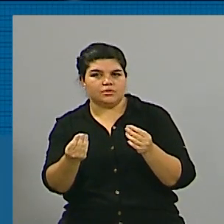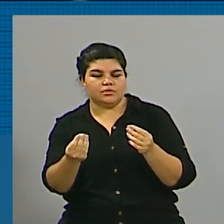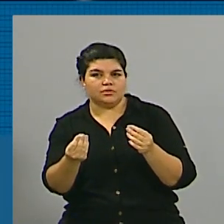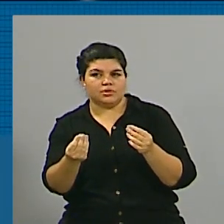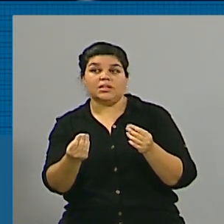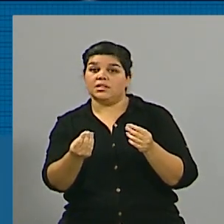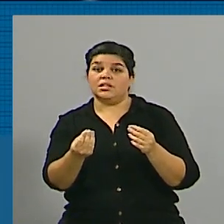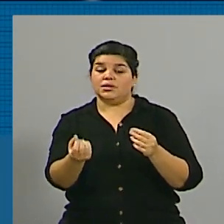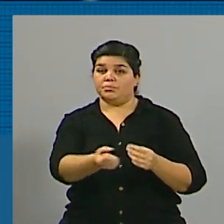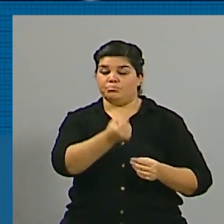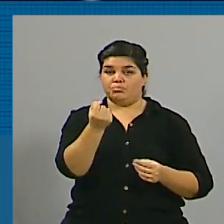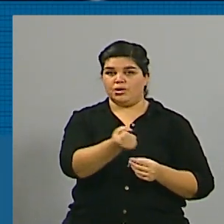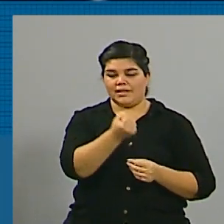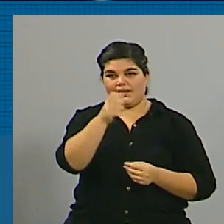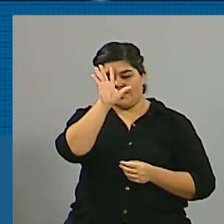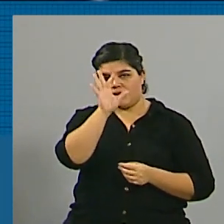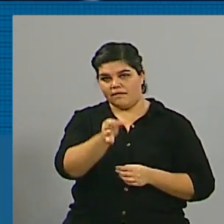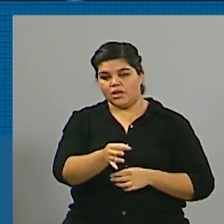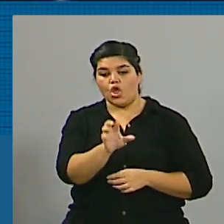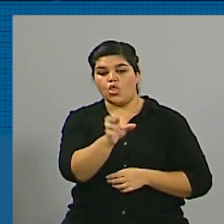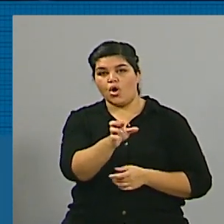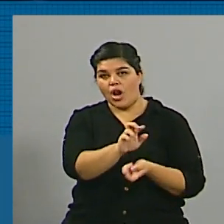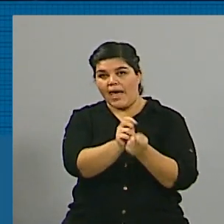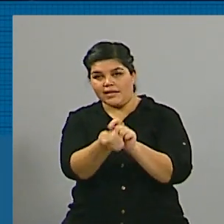una dolarización va a implicar en un primer momento